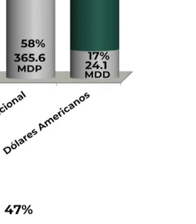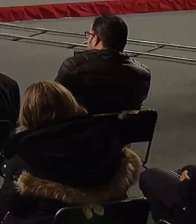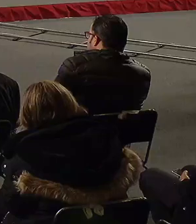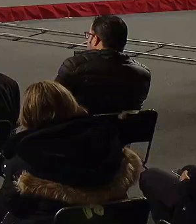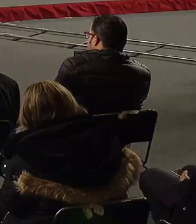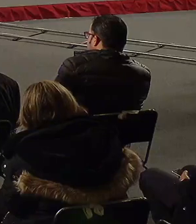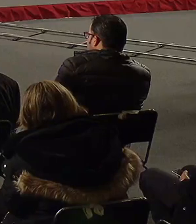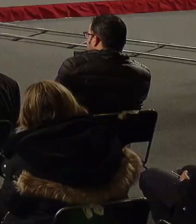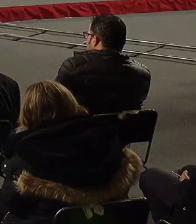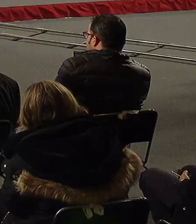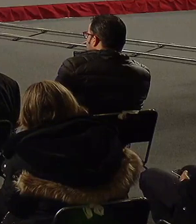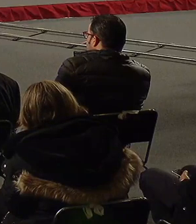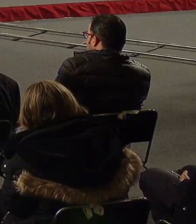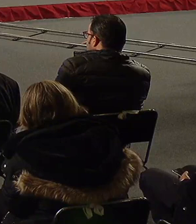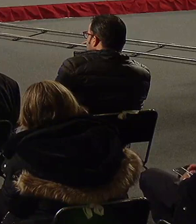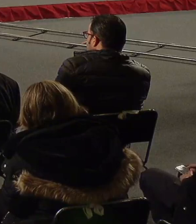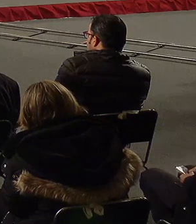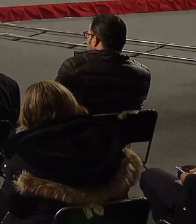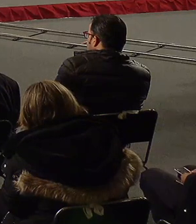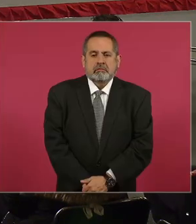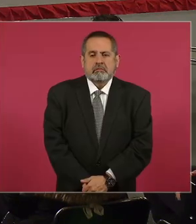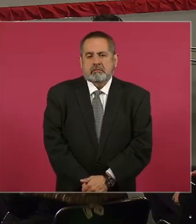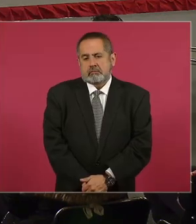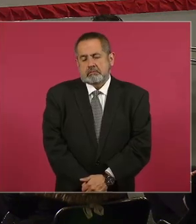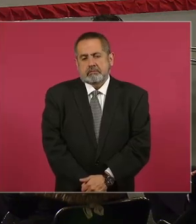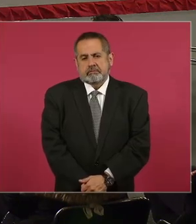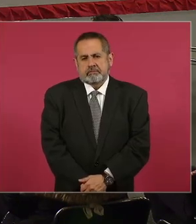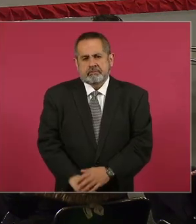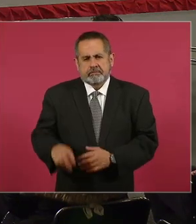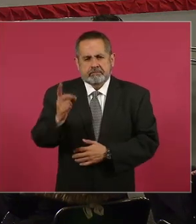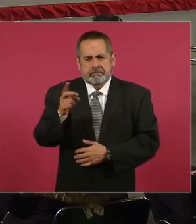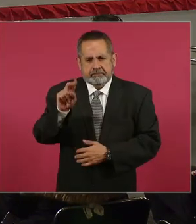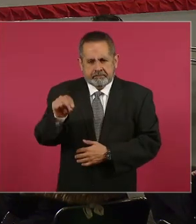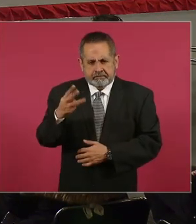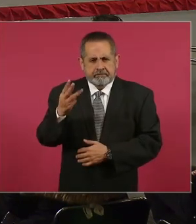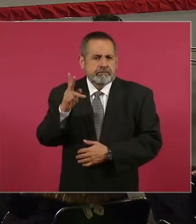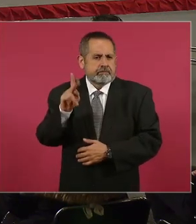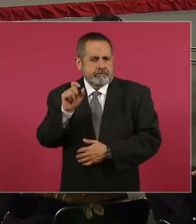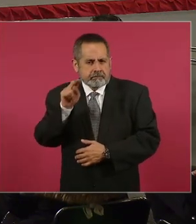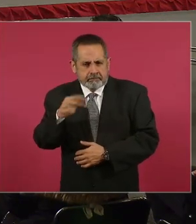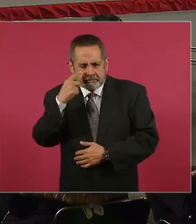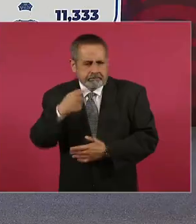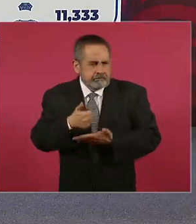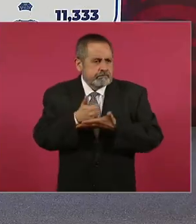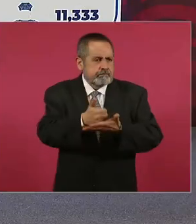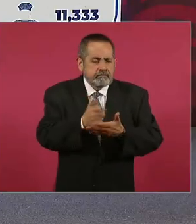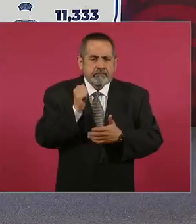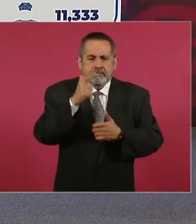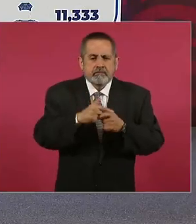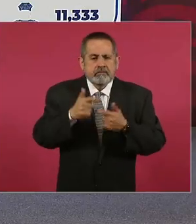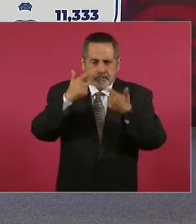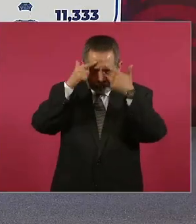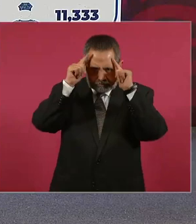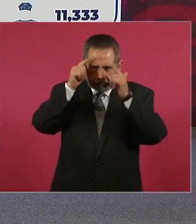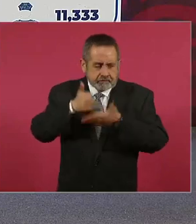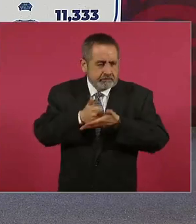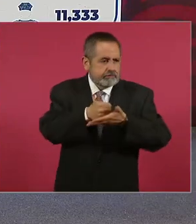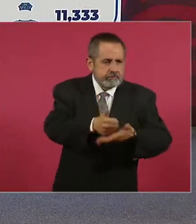Adelante, por favor. En el plan de N3, plan de la Guardia Nacional Asistencia y plan Marina, se